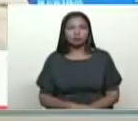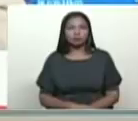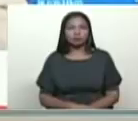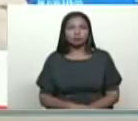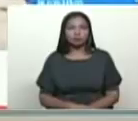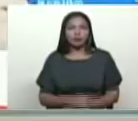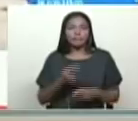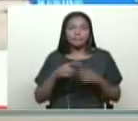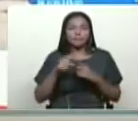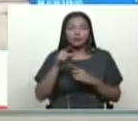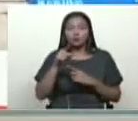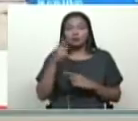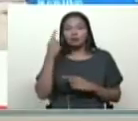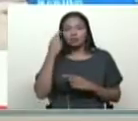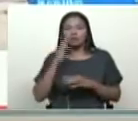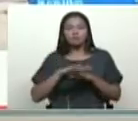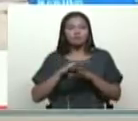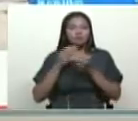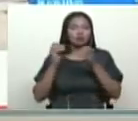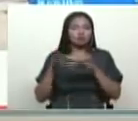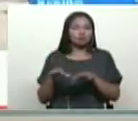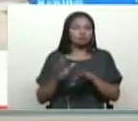Pero ustedes saben por qué fracasaron.